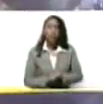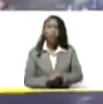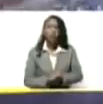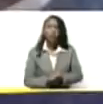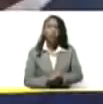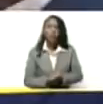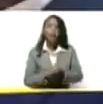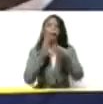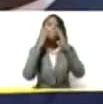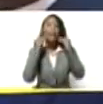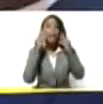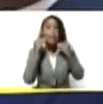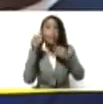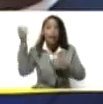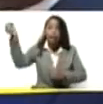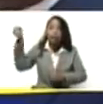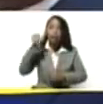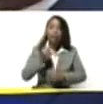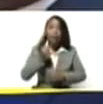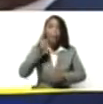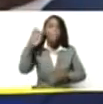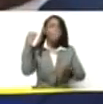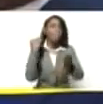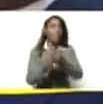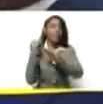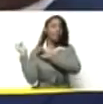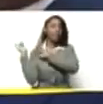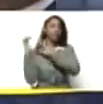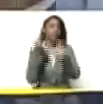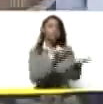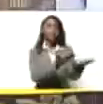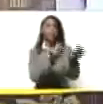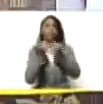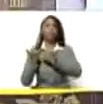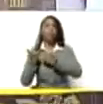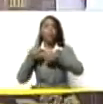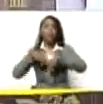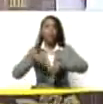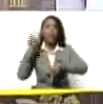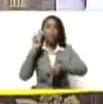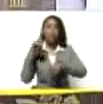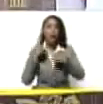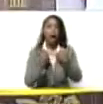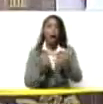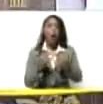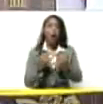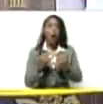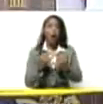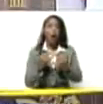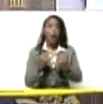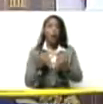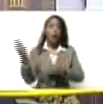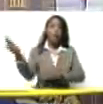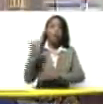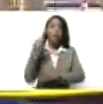y la experiencia que se han traído cuantos miles han regresado y ahora la moda regresarse